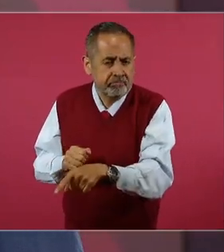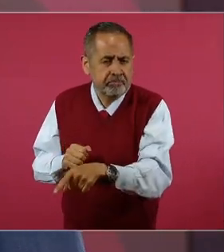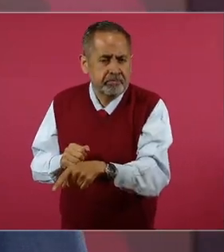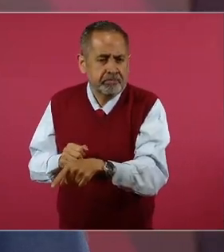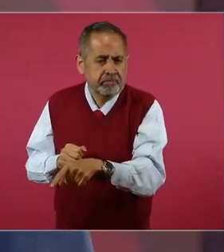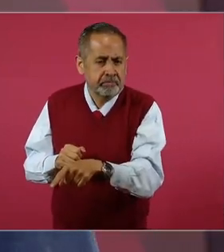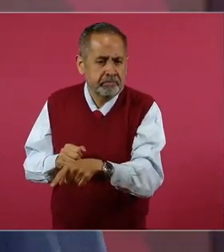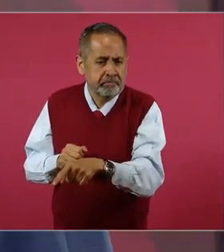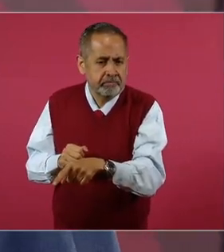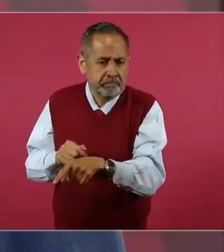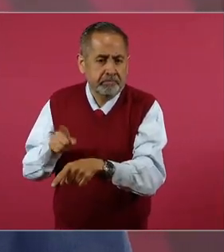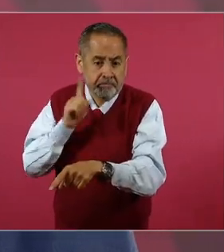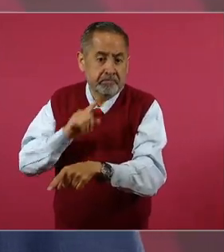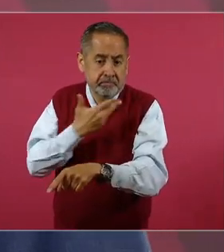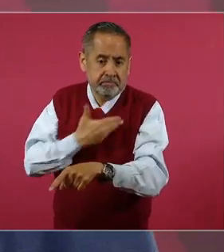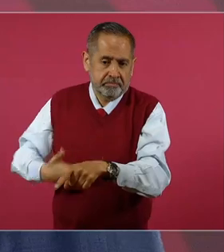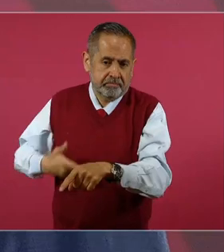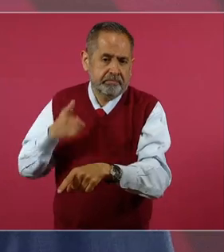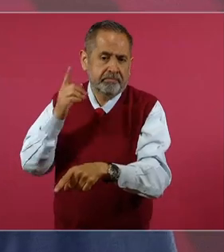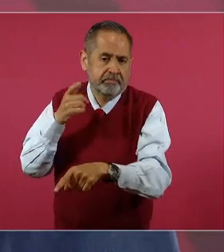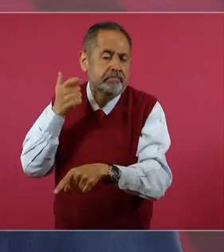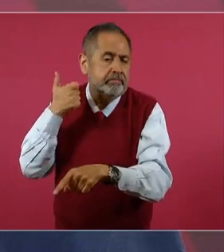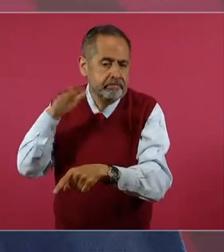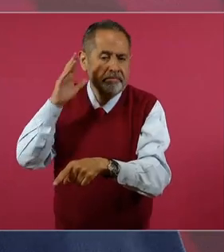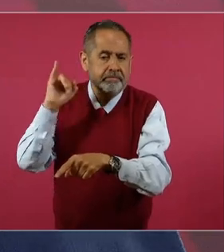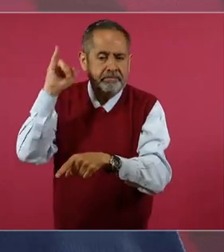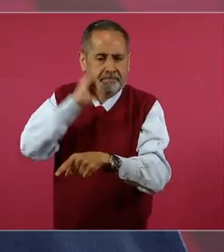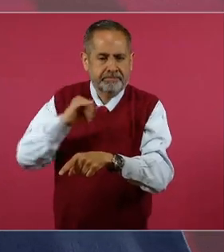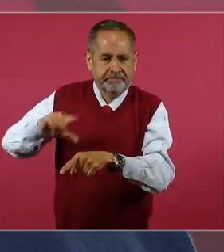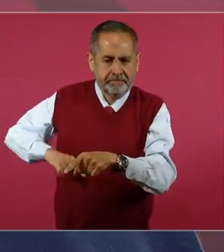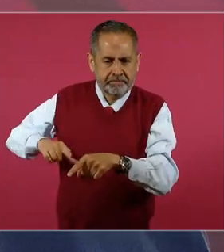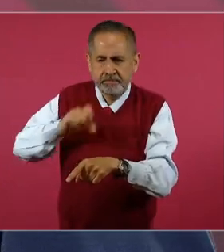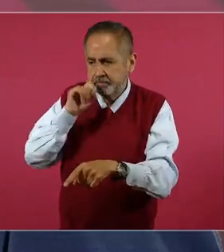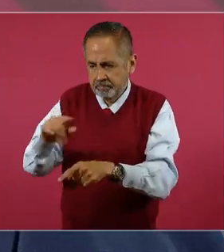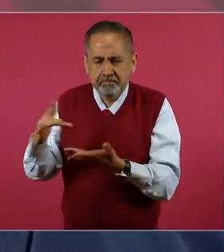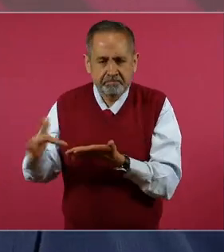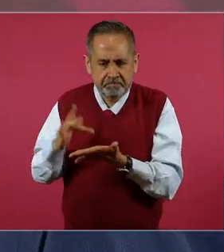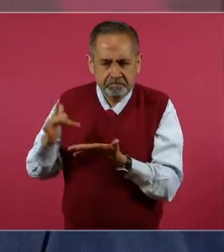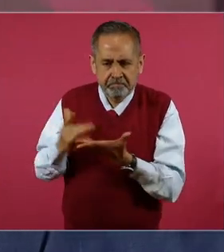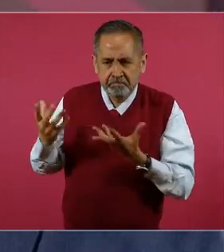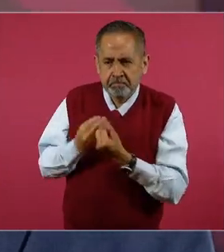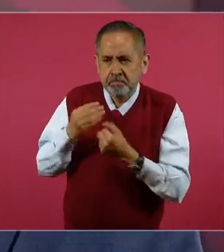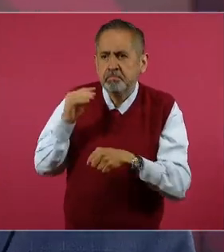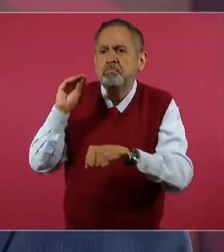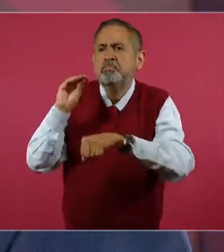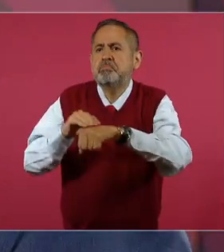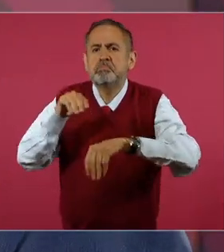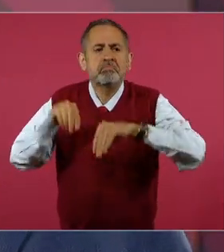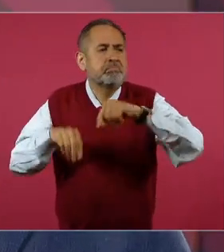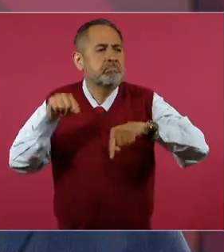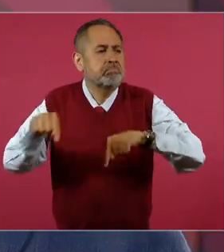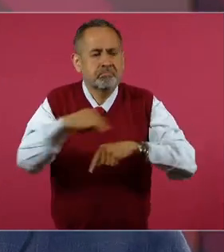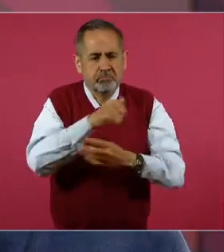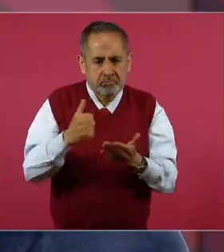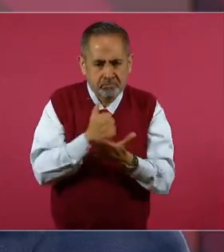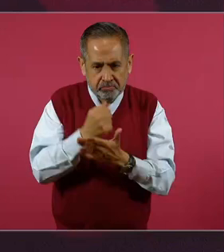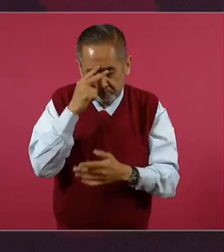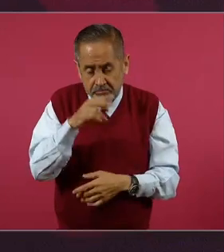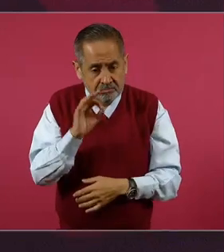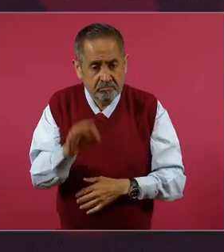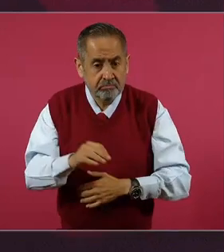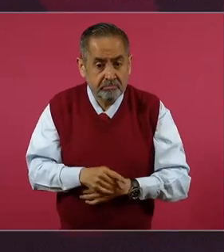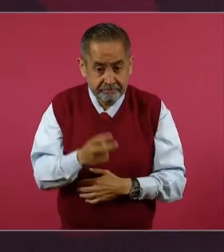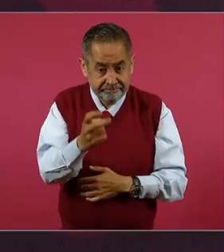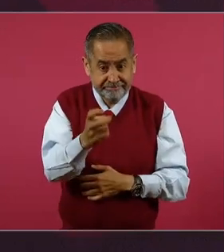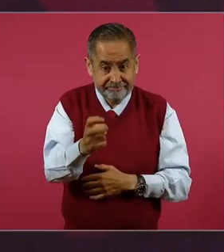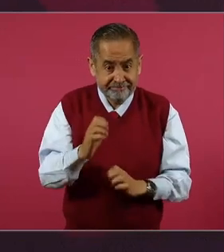de la presidenta, porque ella fue jefa de gobierno, pero sí, ese